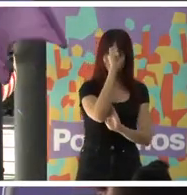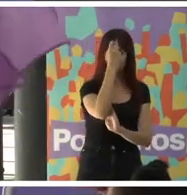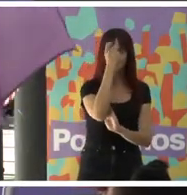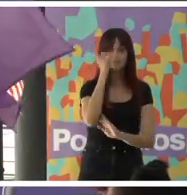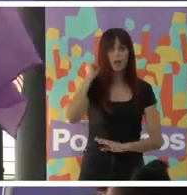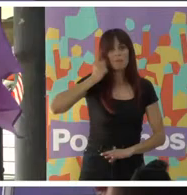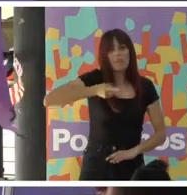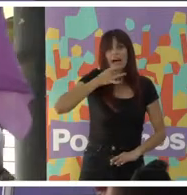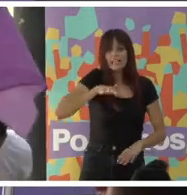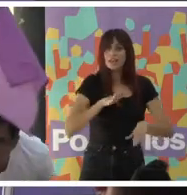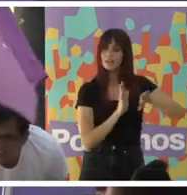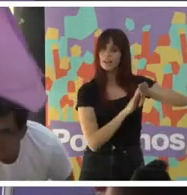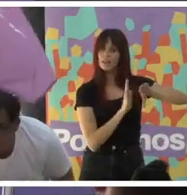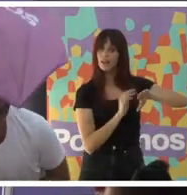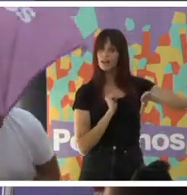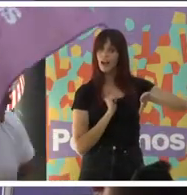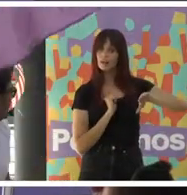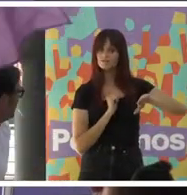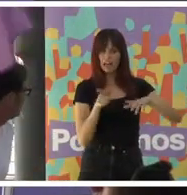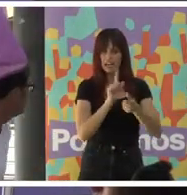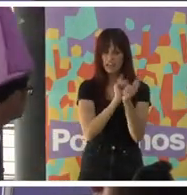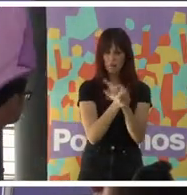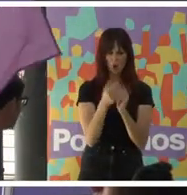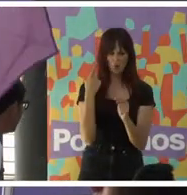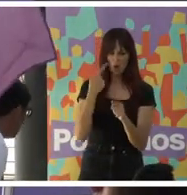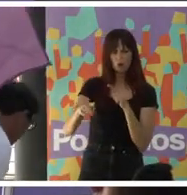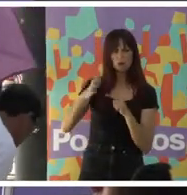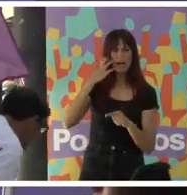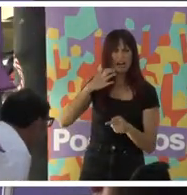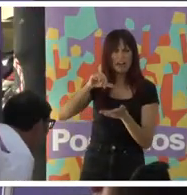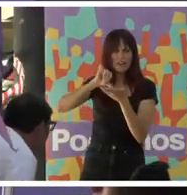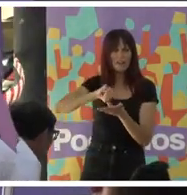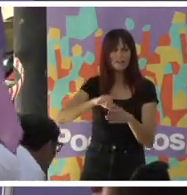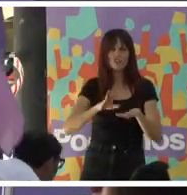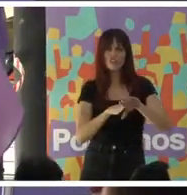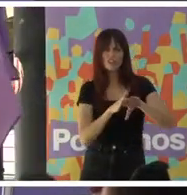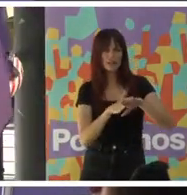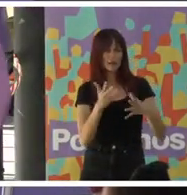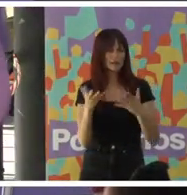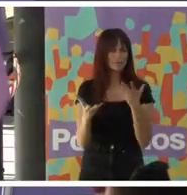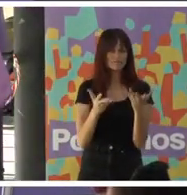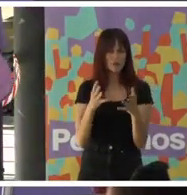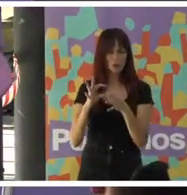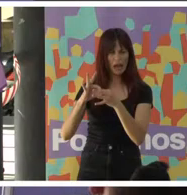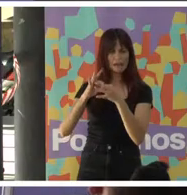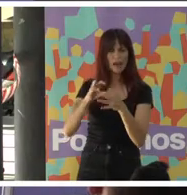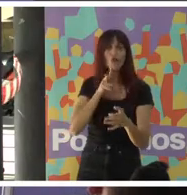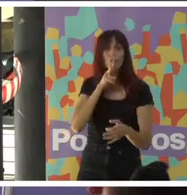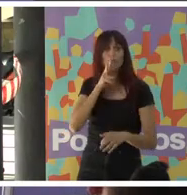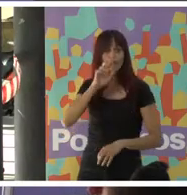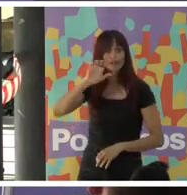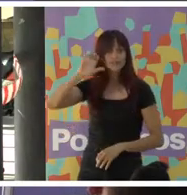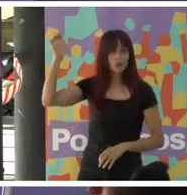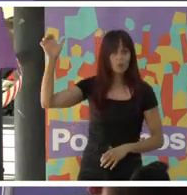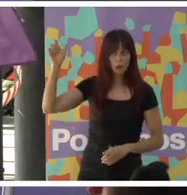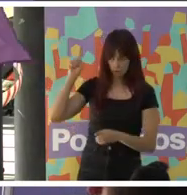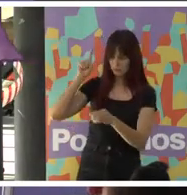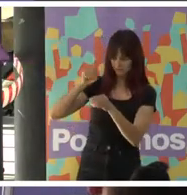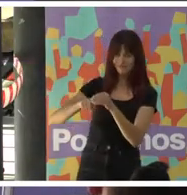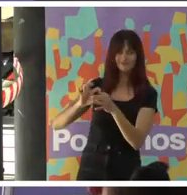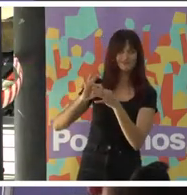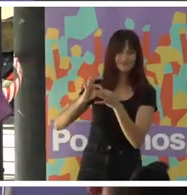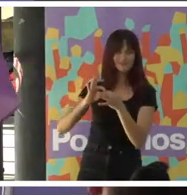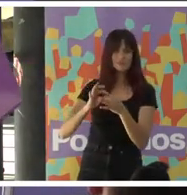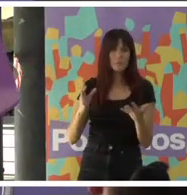mandaba la izquierda a una cosa extraña de centro-izquierda, aliado de los verdes europeos y que